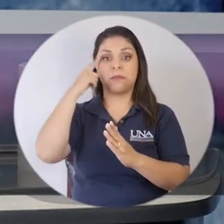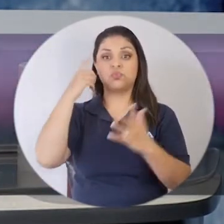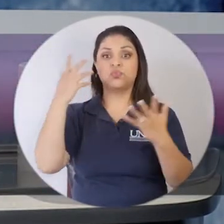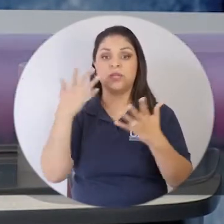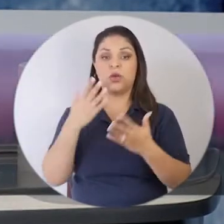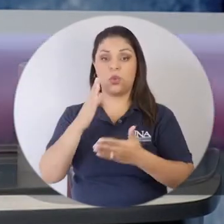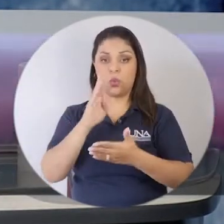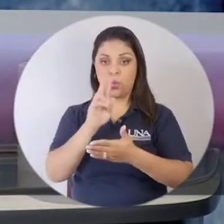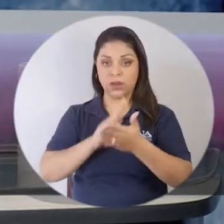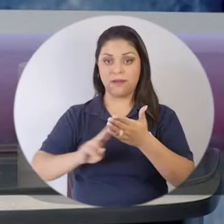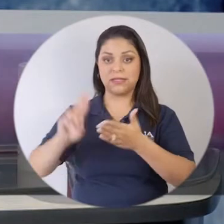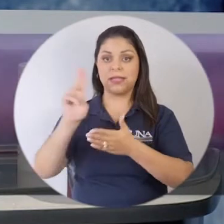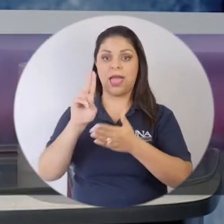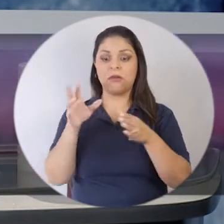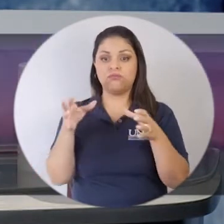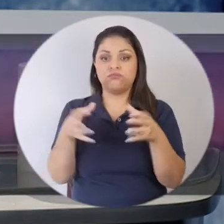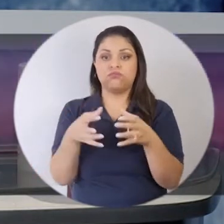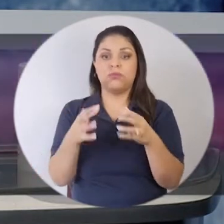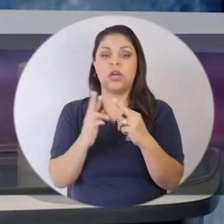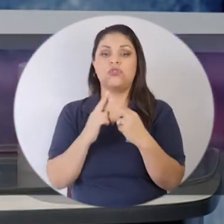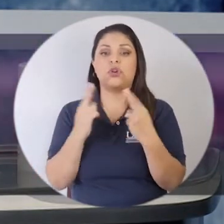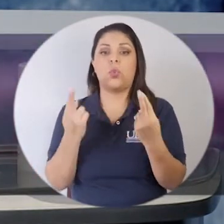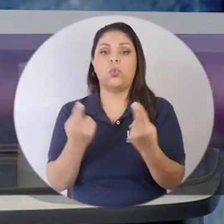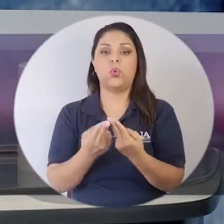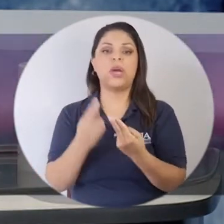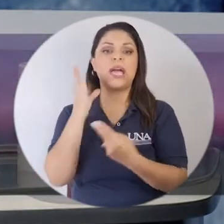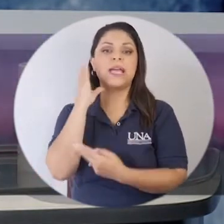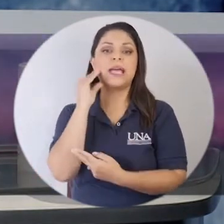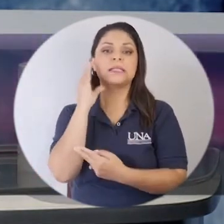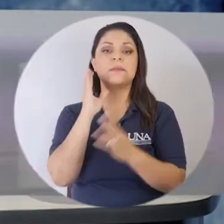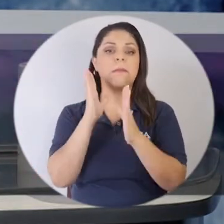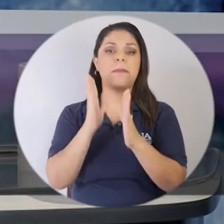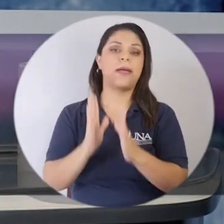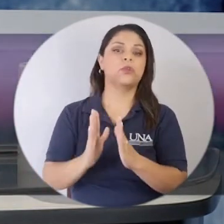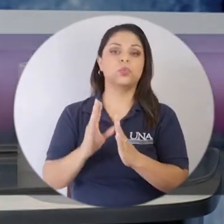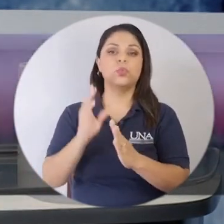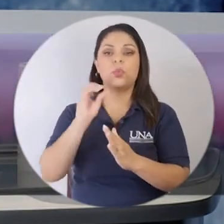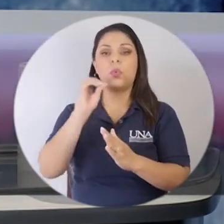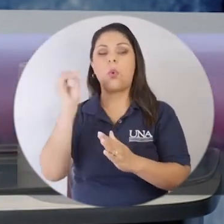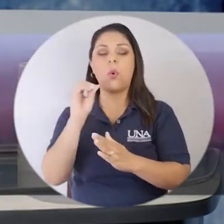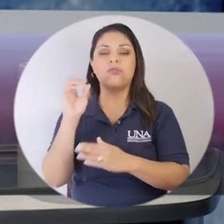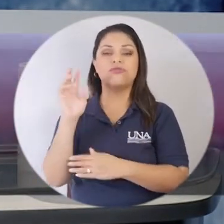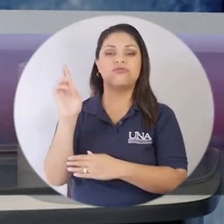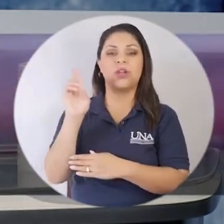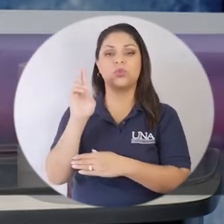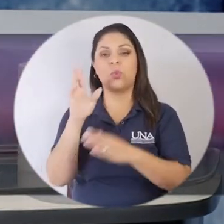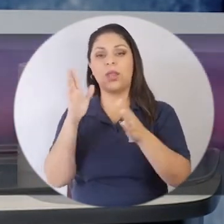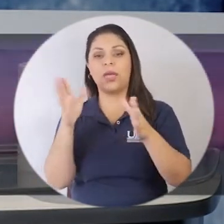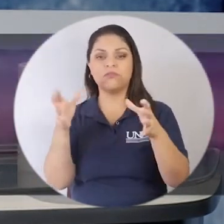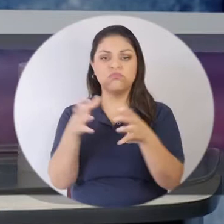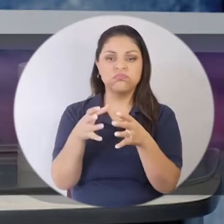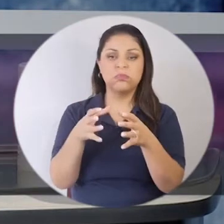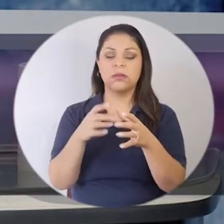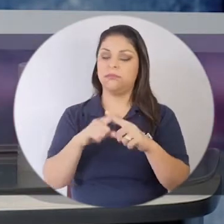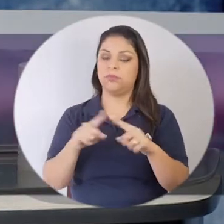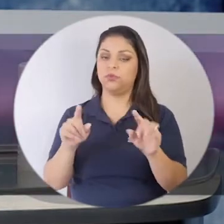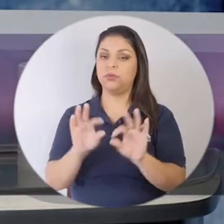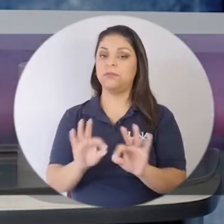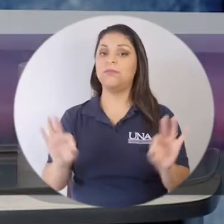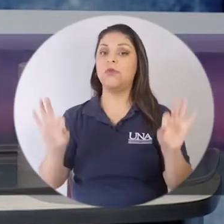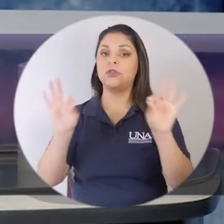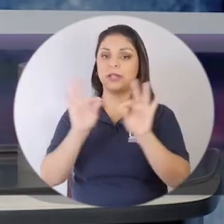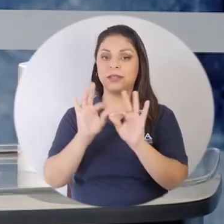que como universidad nos reunimos los expertos o las instancias con competencia o con rectoría acerca de un tema, pero